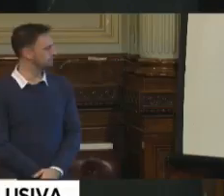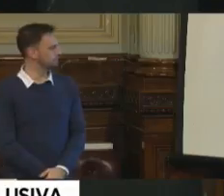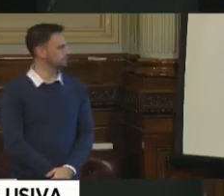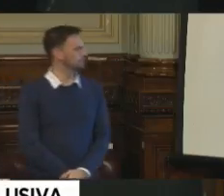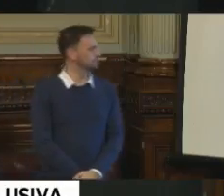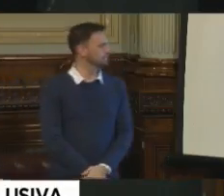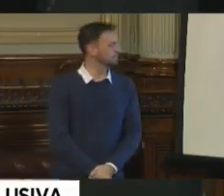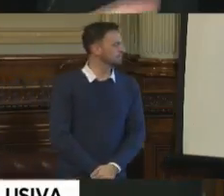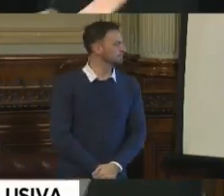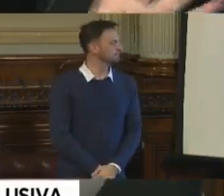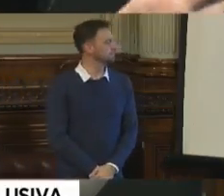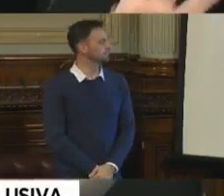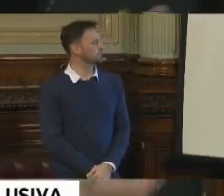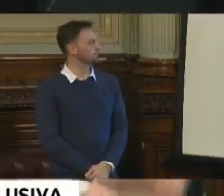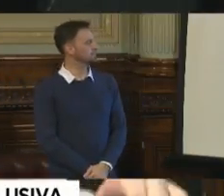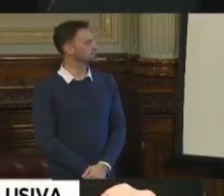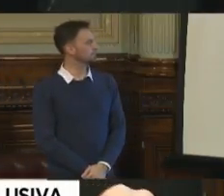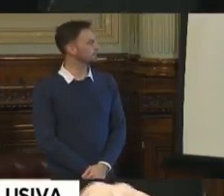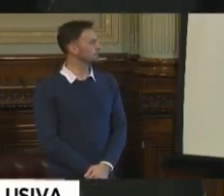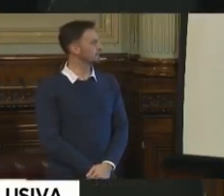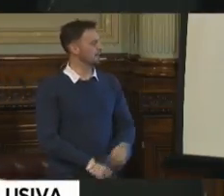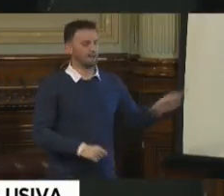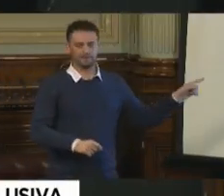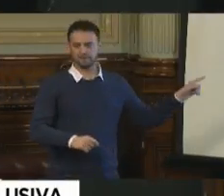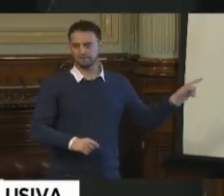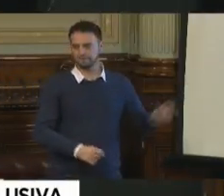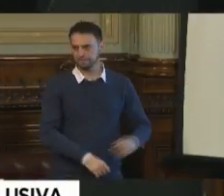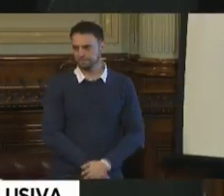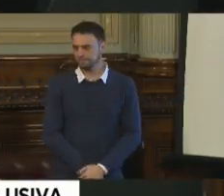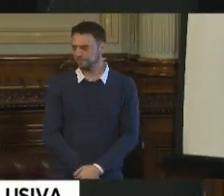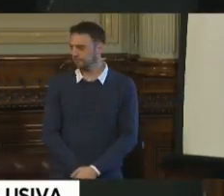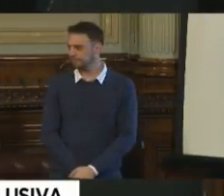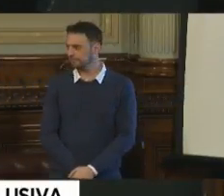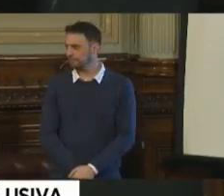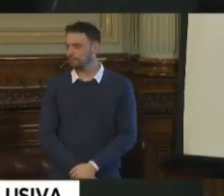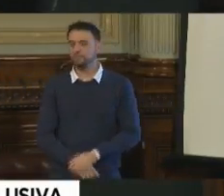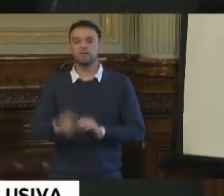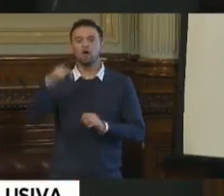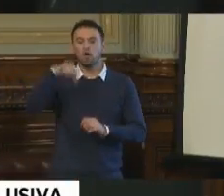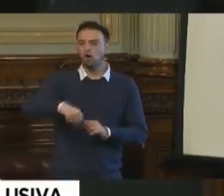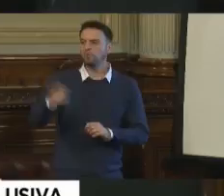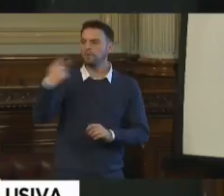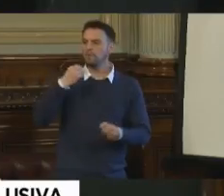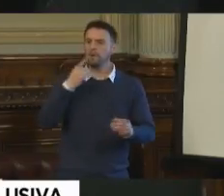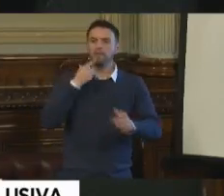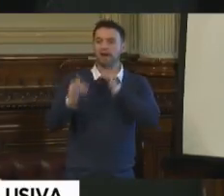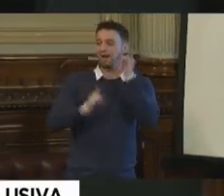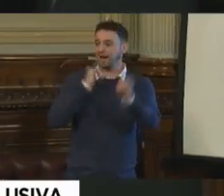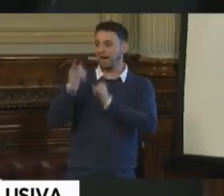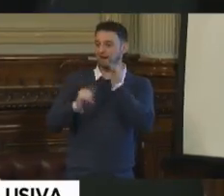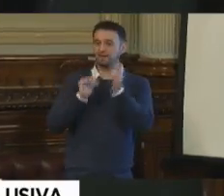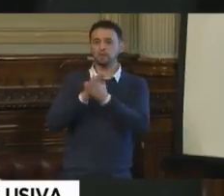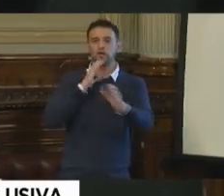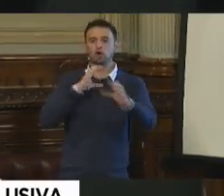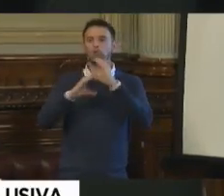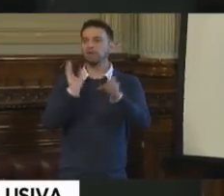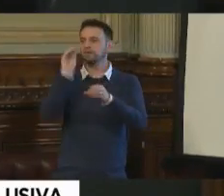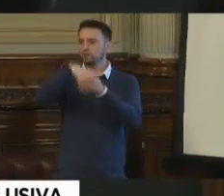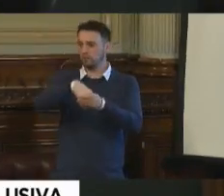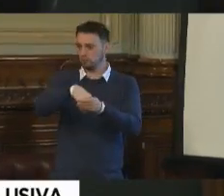la primera diapositiva además porque esto estamos ahí estamos hoy vamos a hablar acerca de